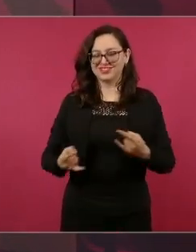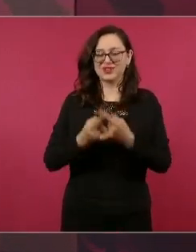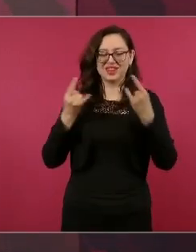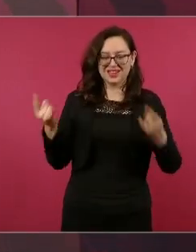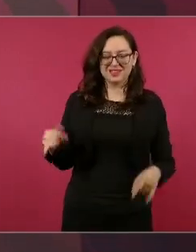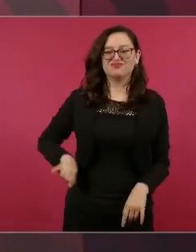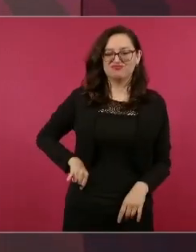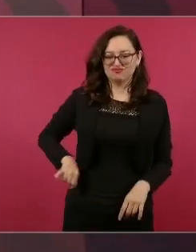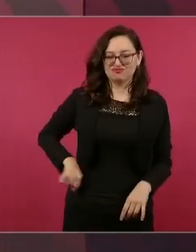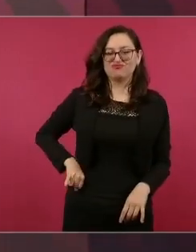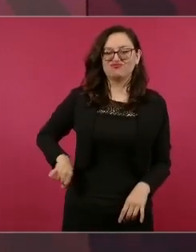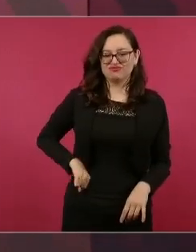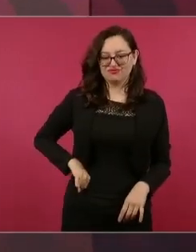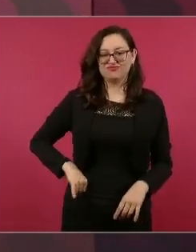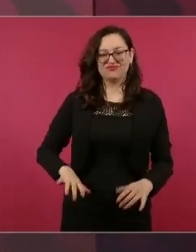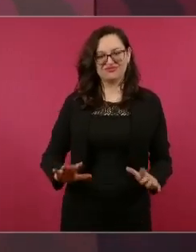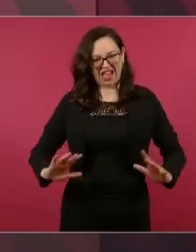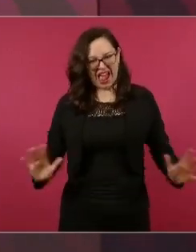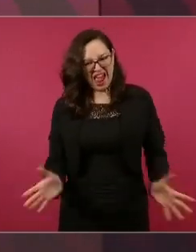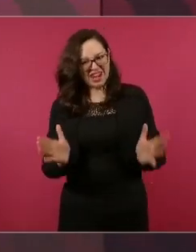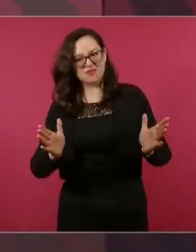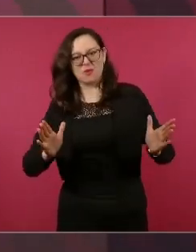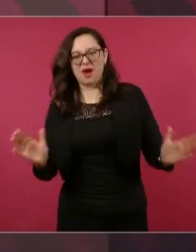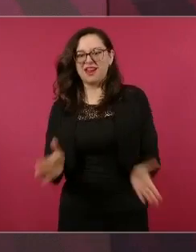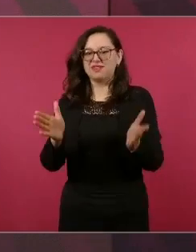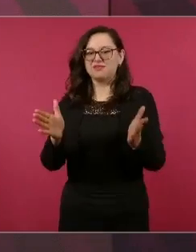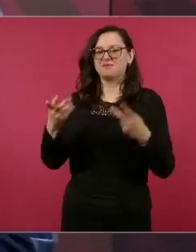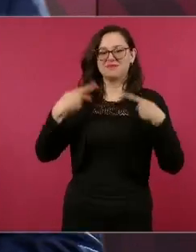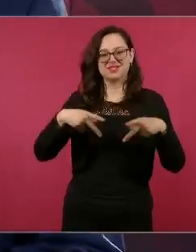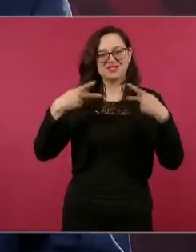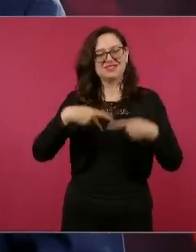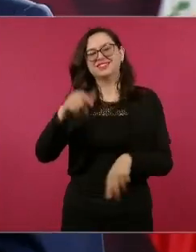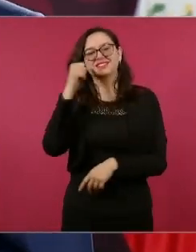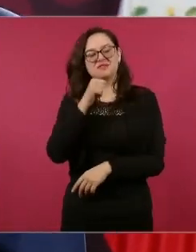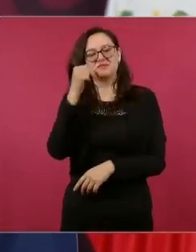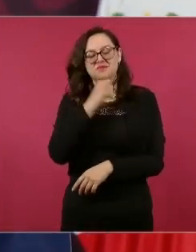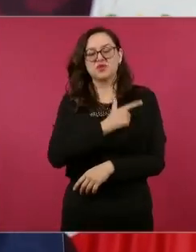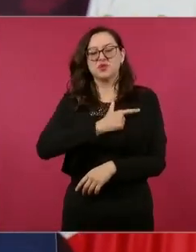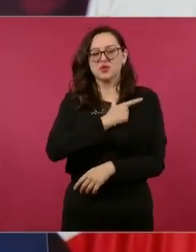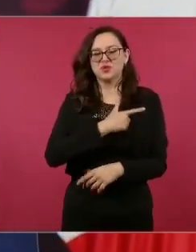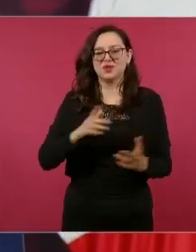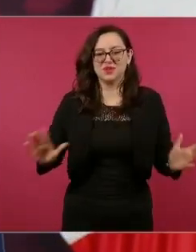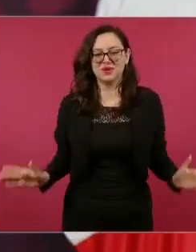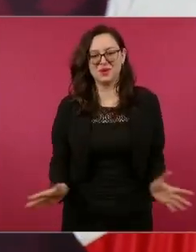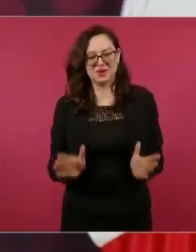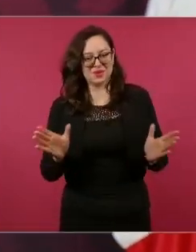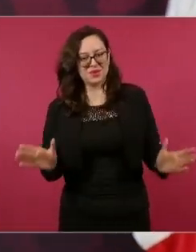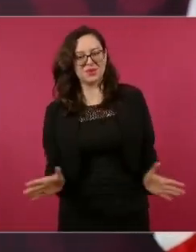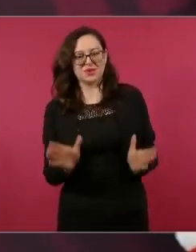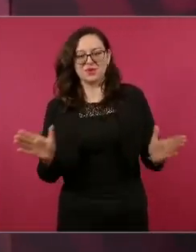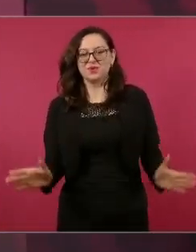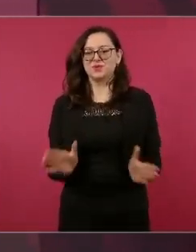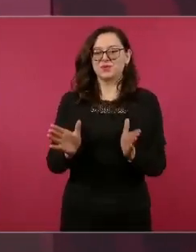Y lo usa el pueblo. Ánimo, ánimo, ánimo.